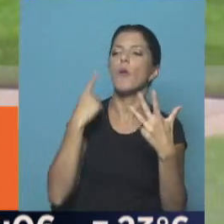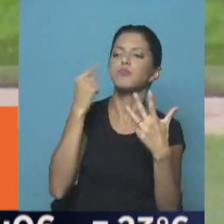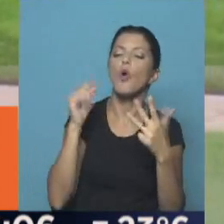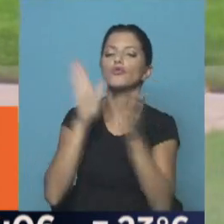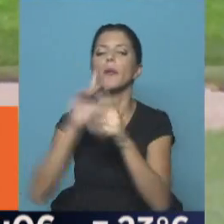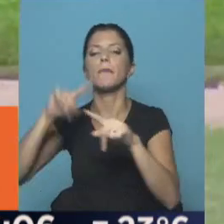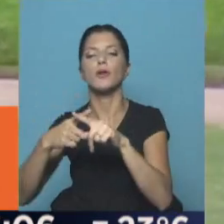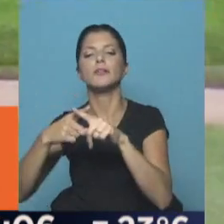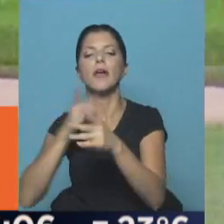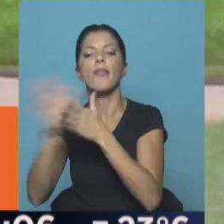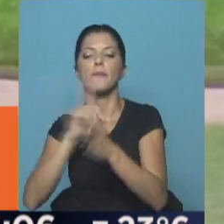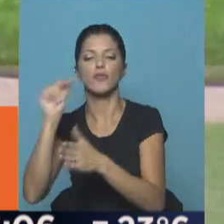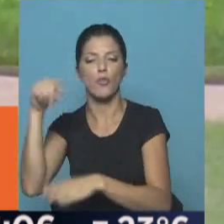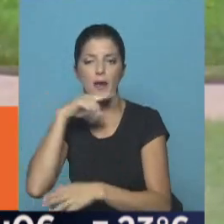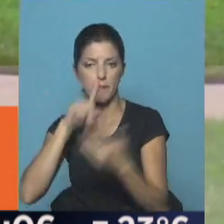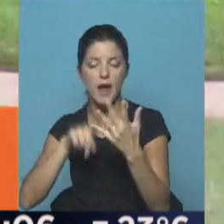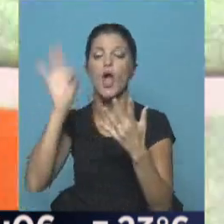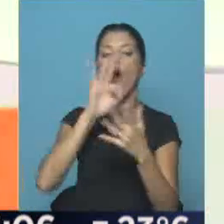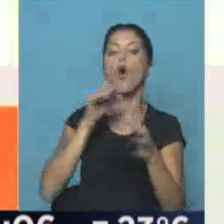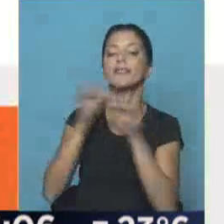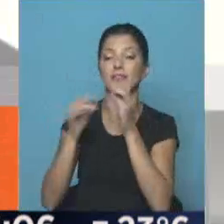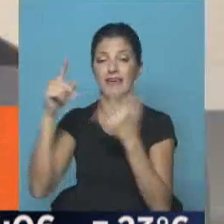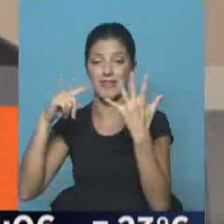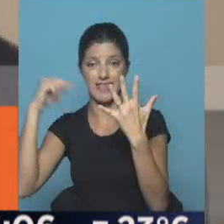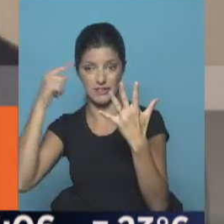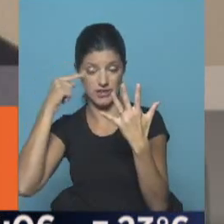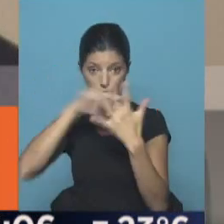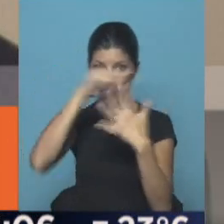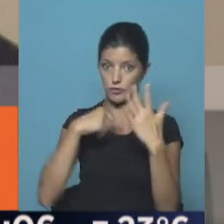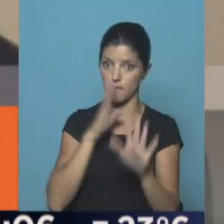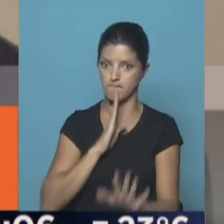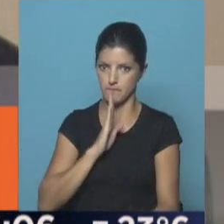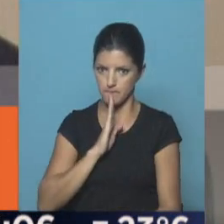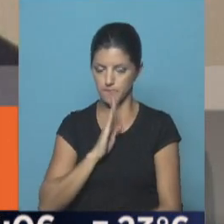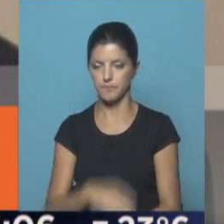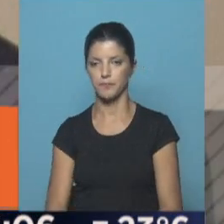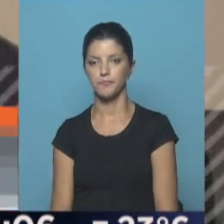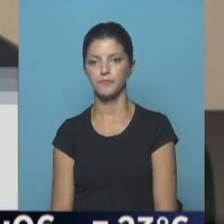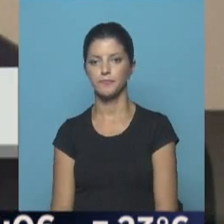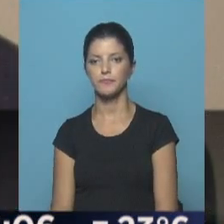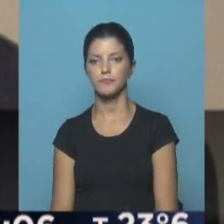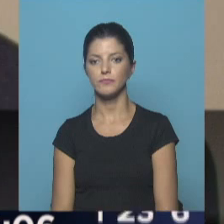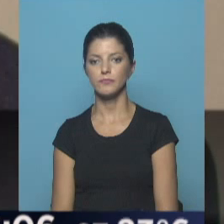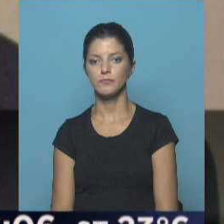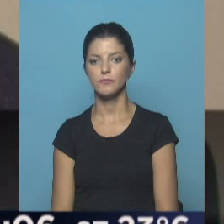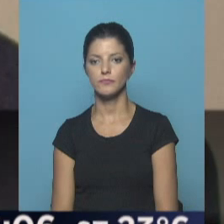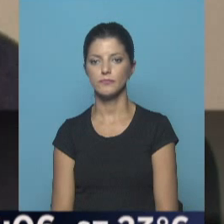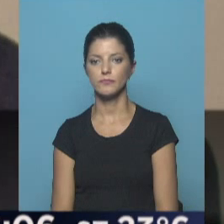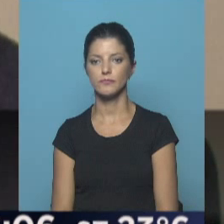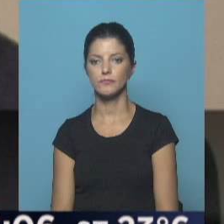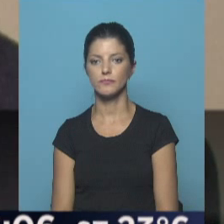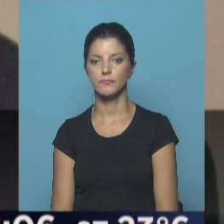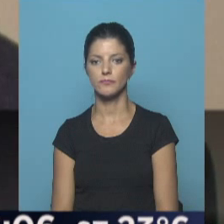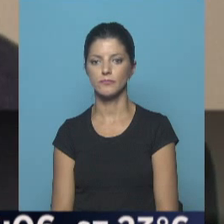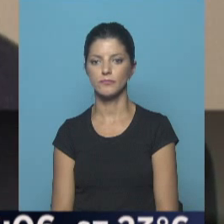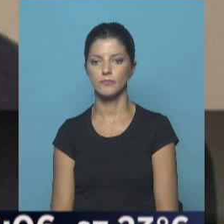alemana o a la estrategia comercial de China. I think also when President Trump came to office, he realized that with